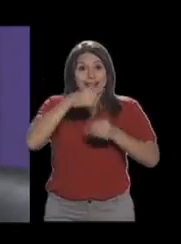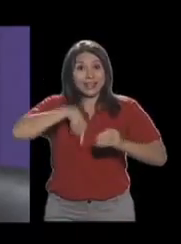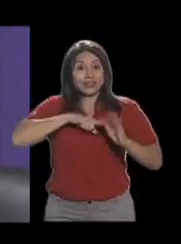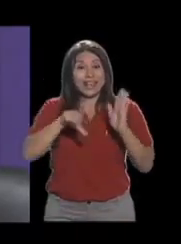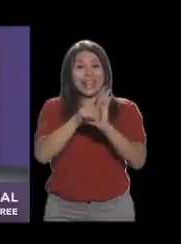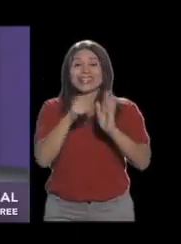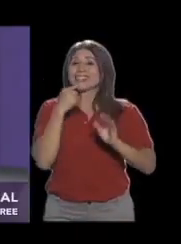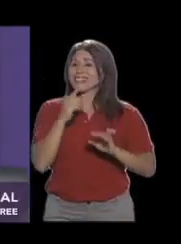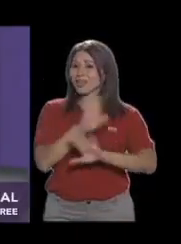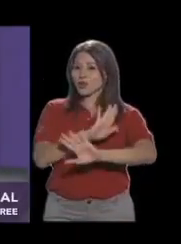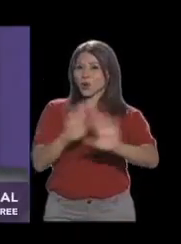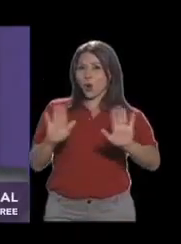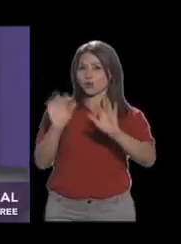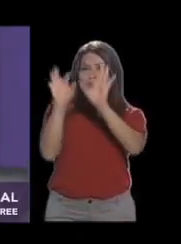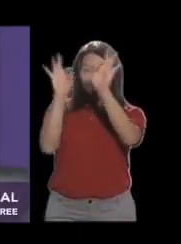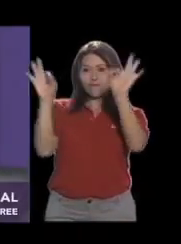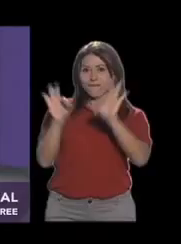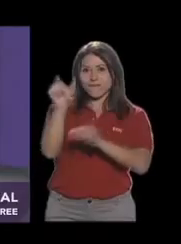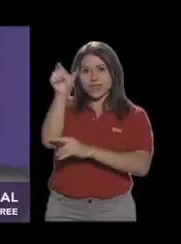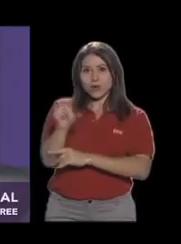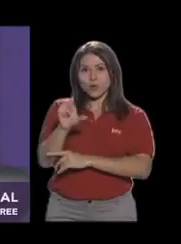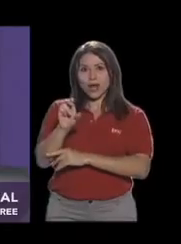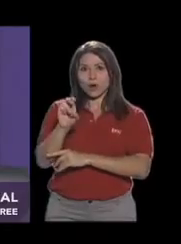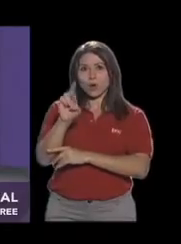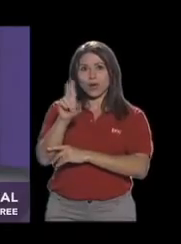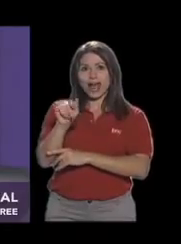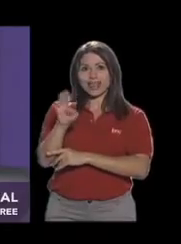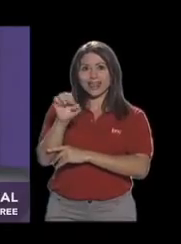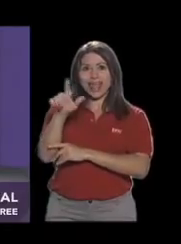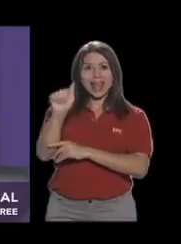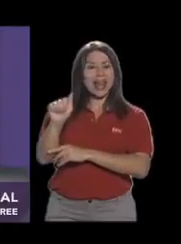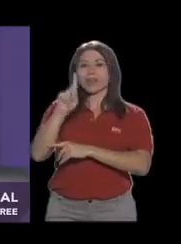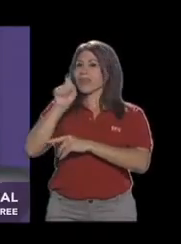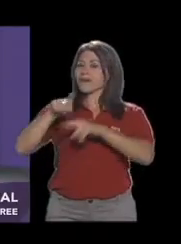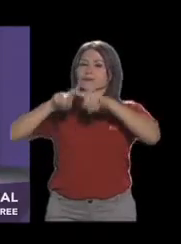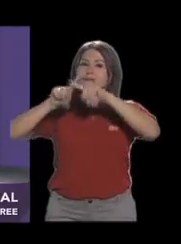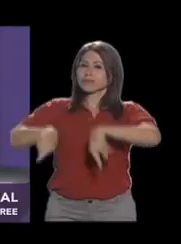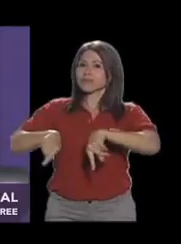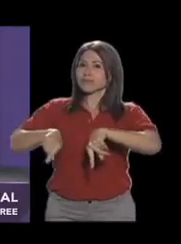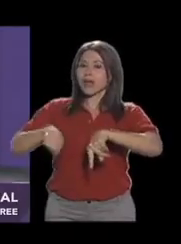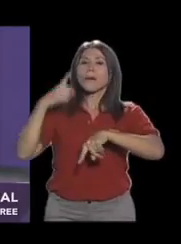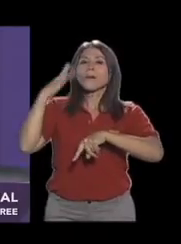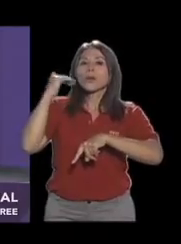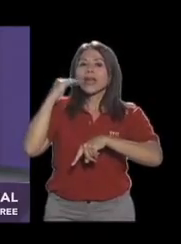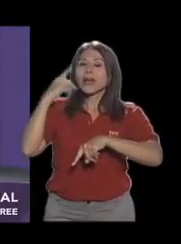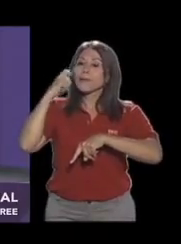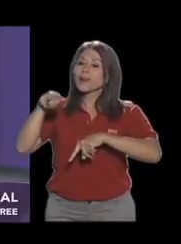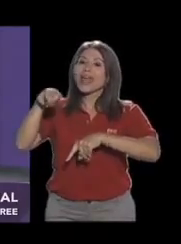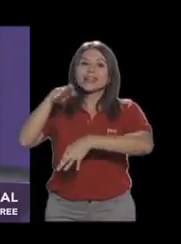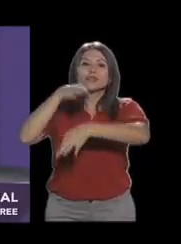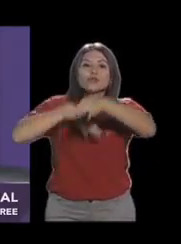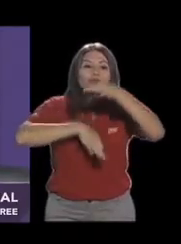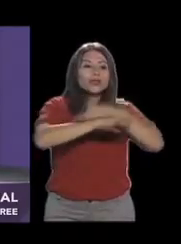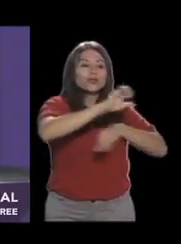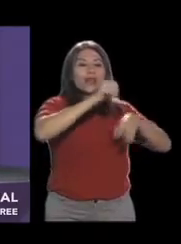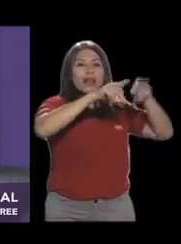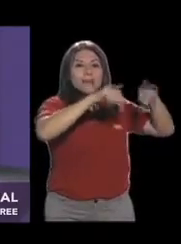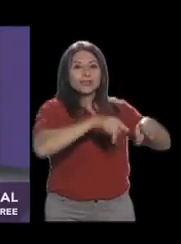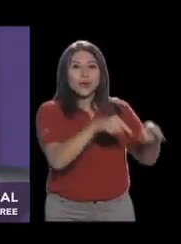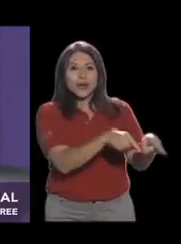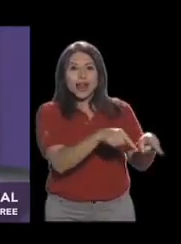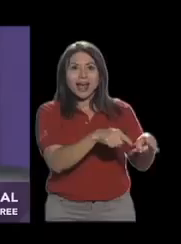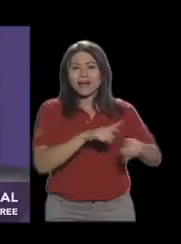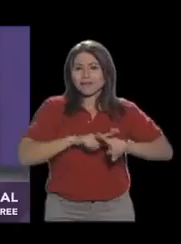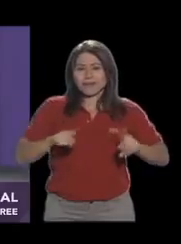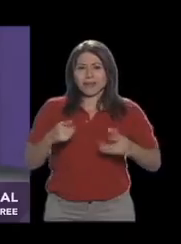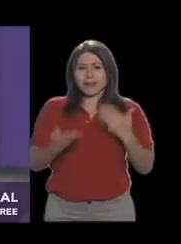persona. No le permite, no estoy, ni la institución, ni la ley está tapando el sol con un dedo, decir que habrá personas